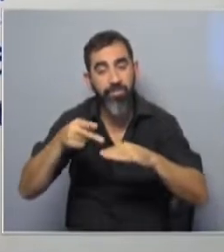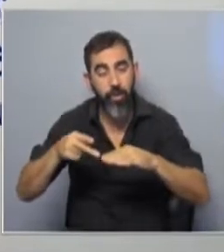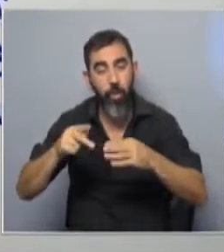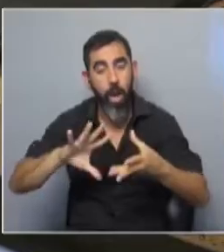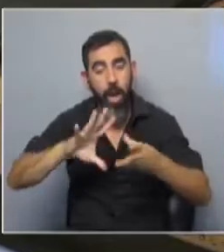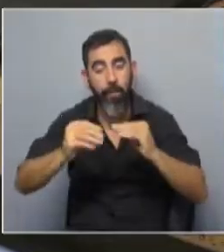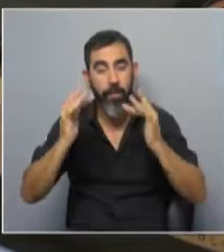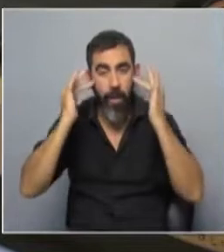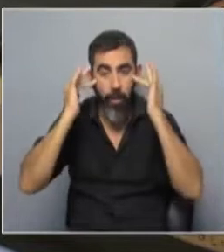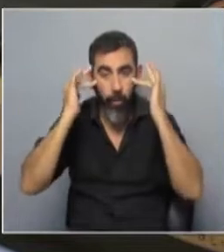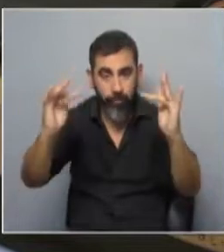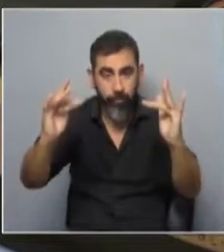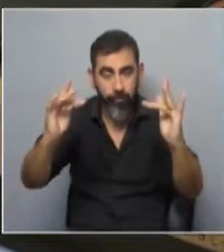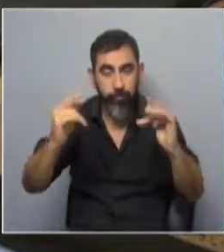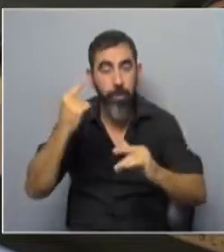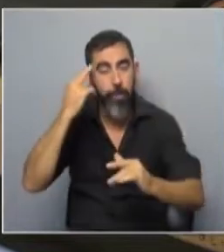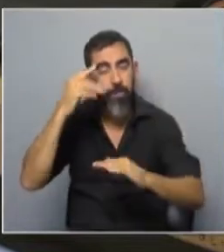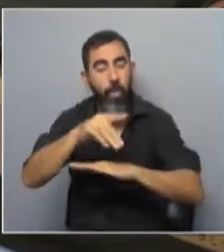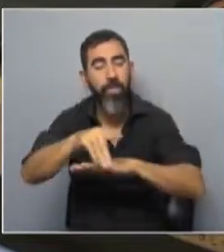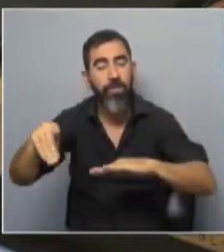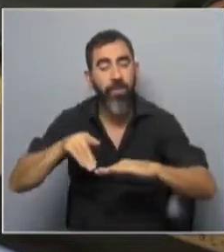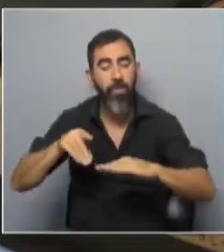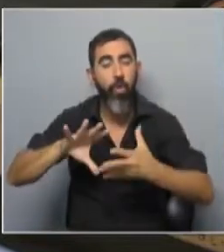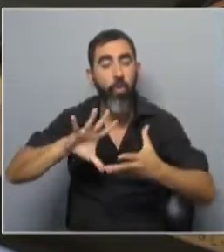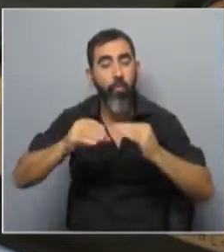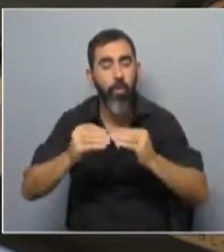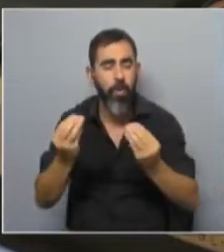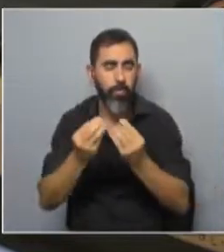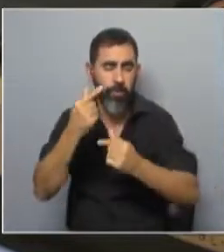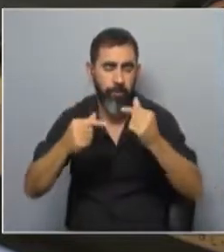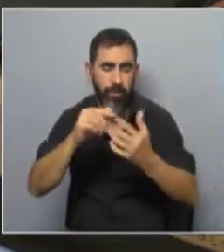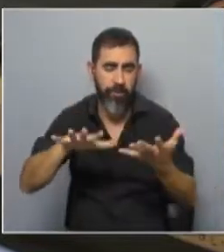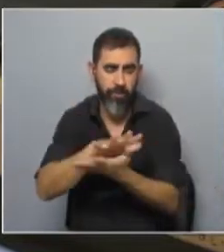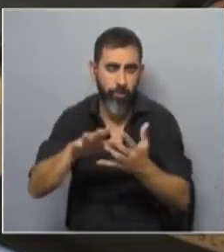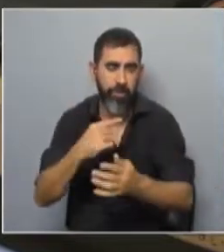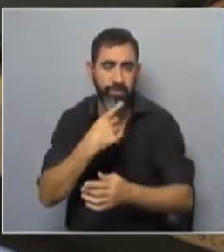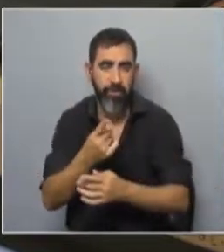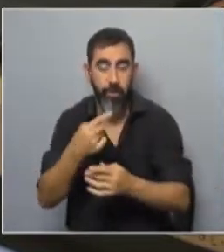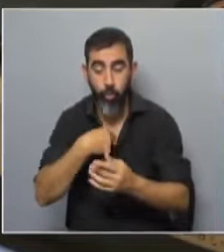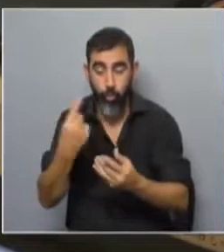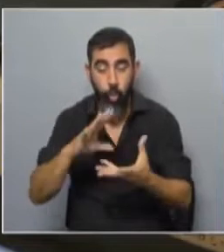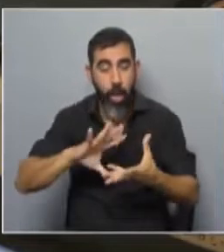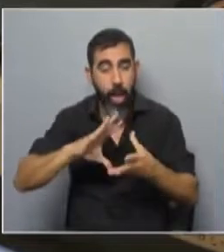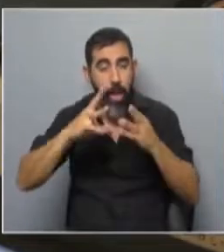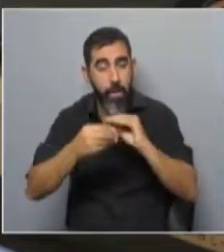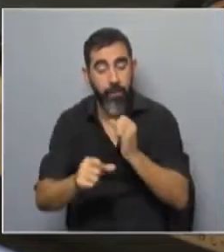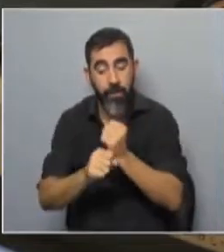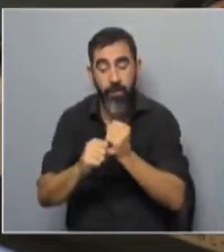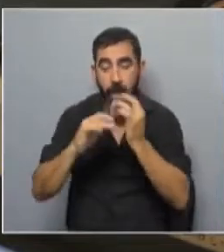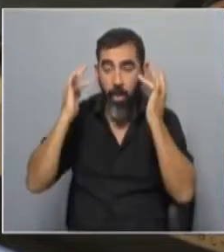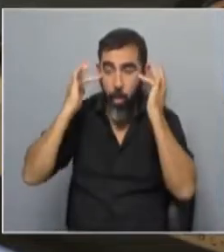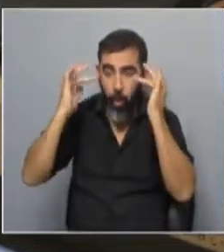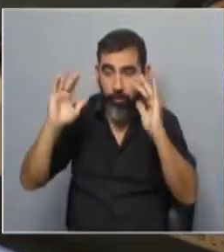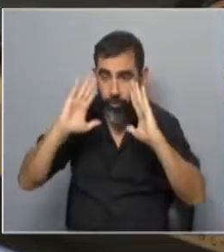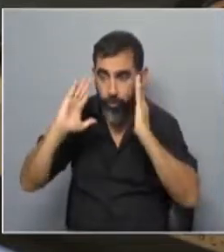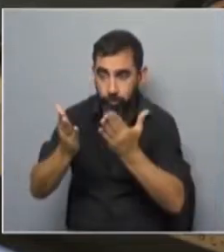la educación. Sí, el pensamiento de diseño es una metodología que se aplica en muchos ámbitos, nosotros la readecuamos para trabajar en la educación y es